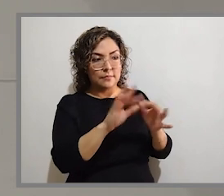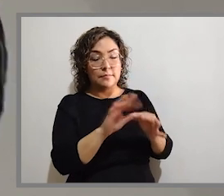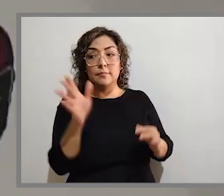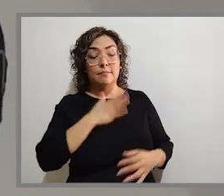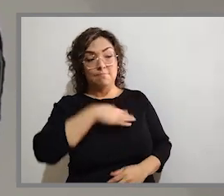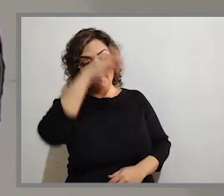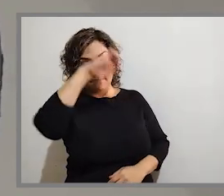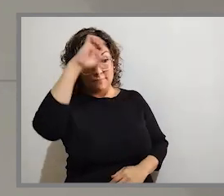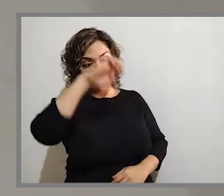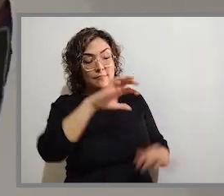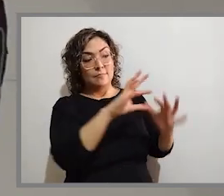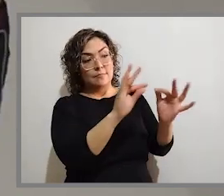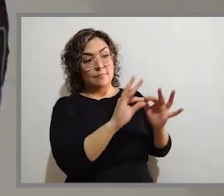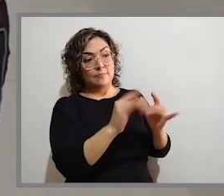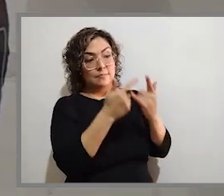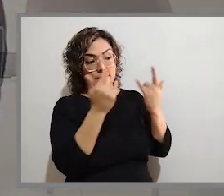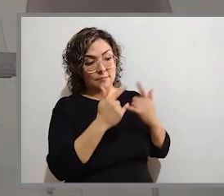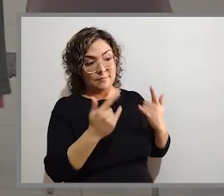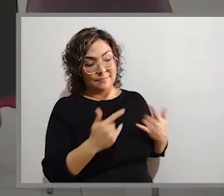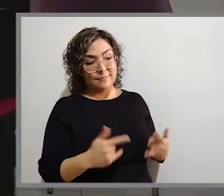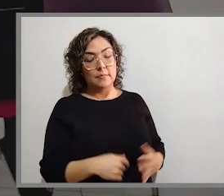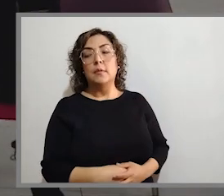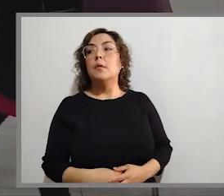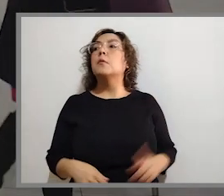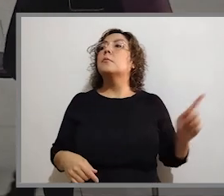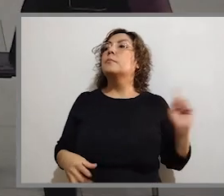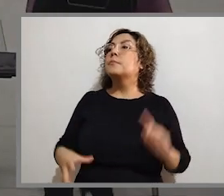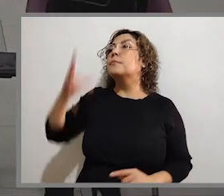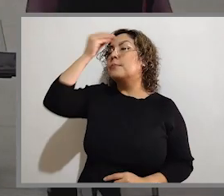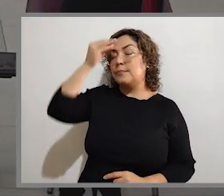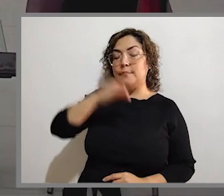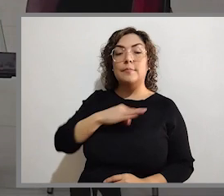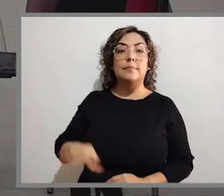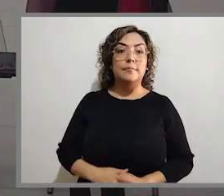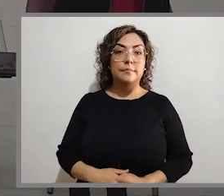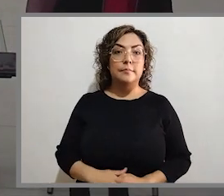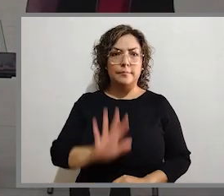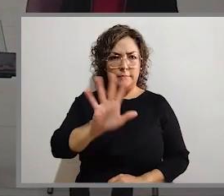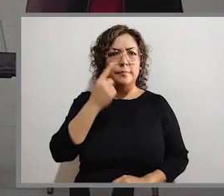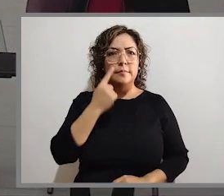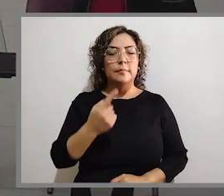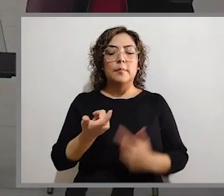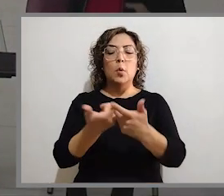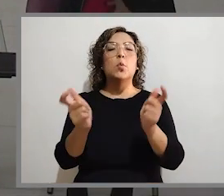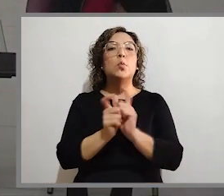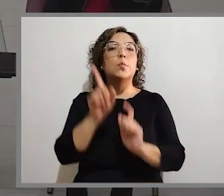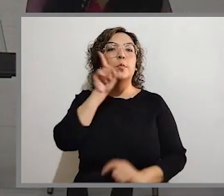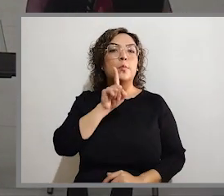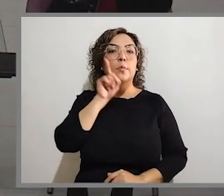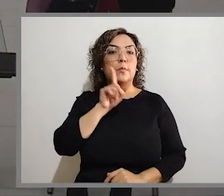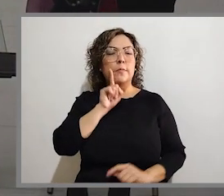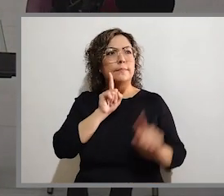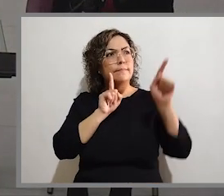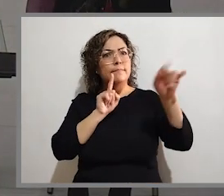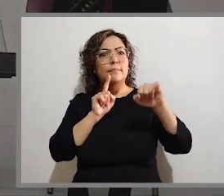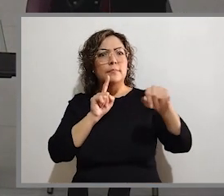dar justamente quienes están dejando el cargo, ¿no? Un grupo de mujeres va y le pregunta al INE, a un director ejecutivo, oigan, ¿y cómo